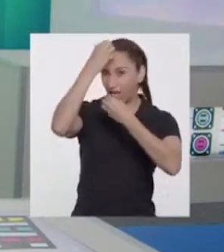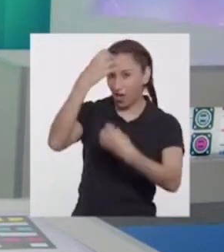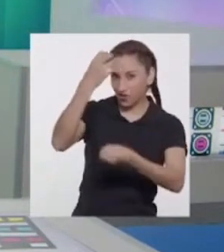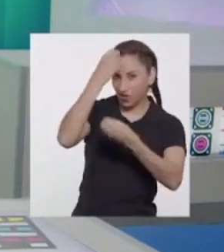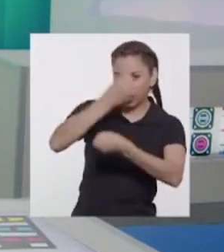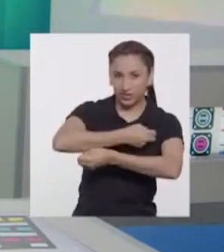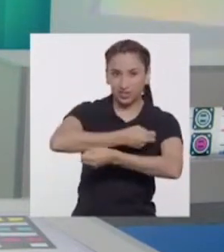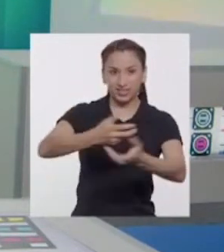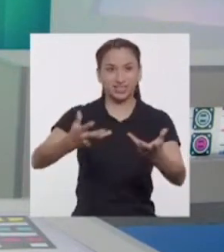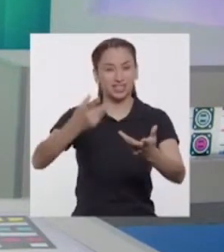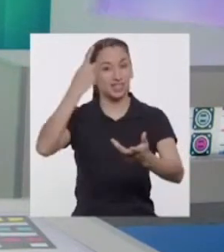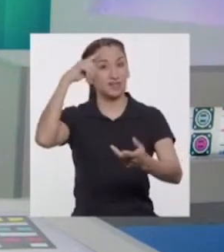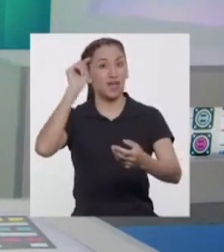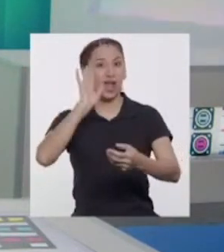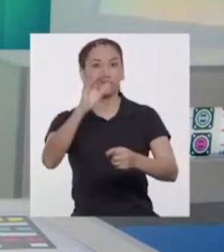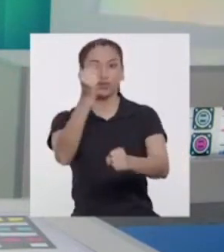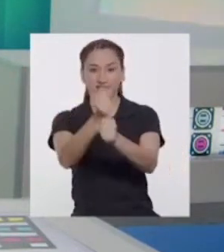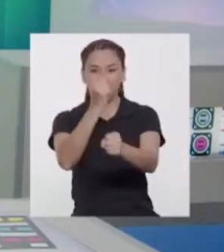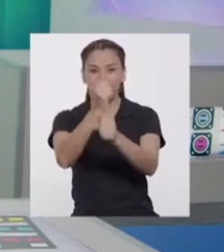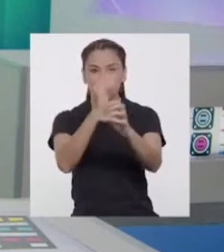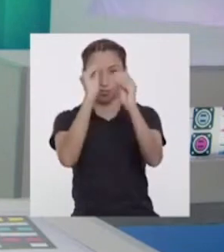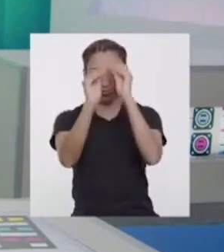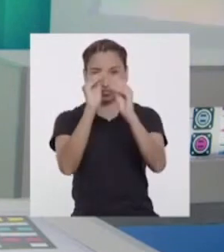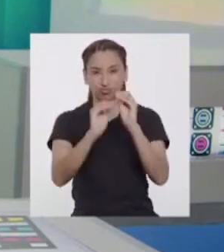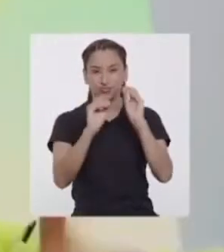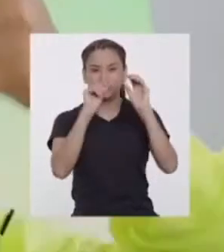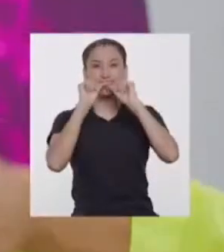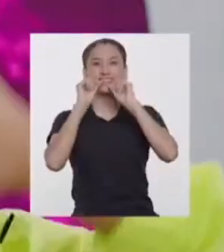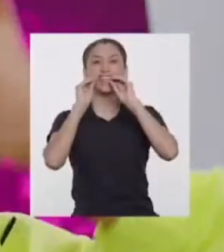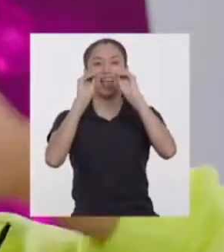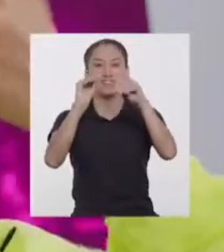informativa sobre el afiche que prepararon!